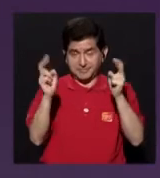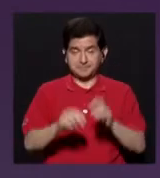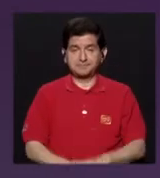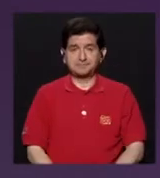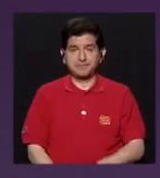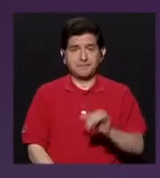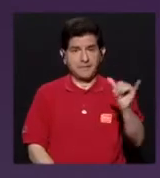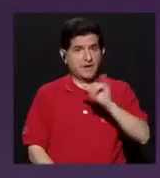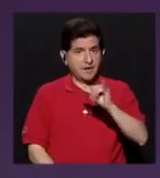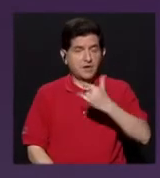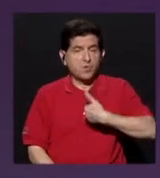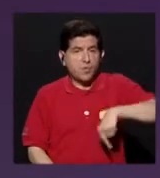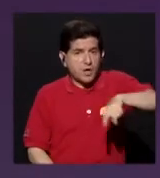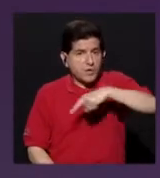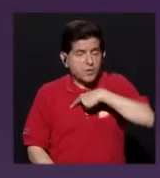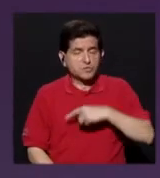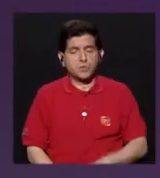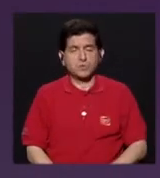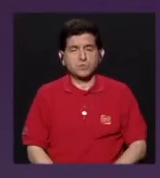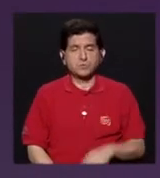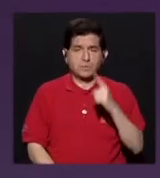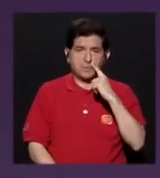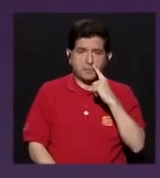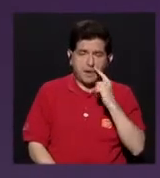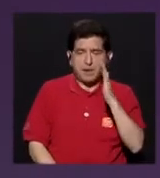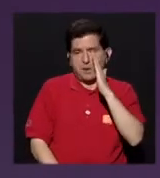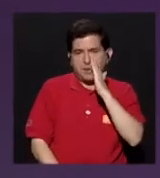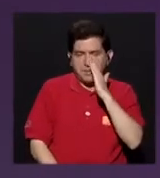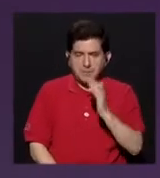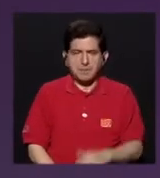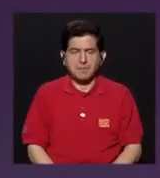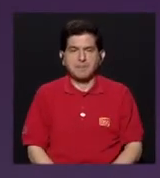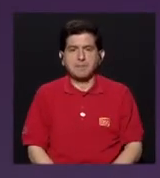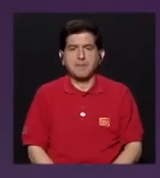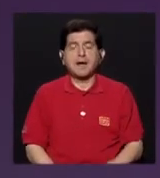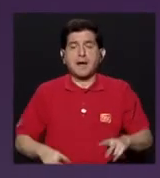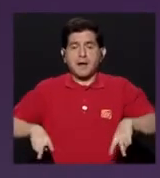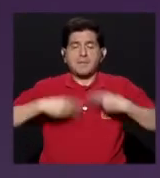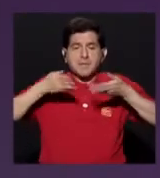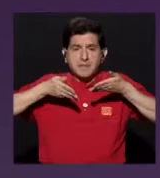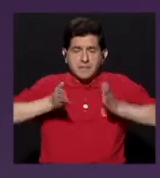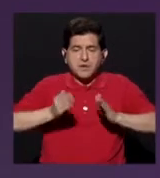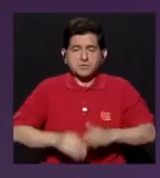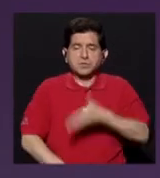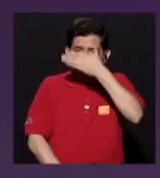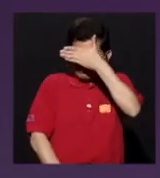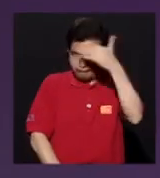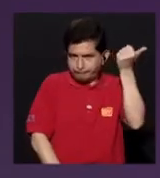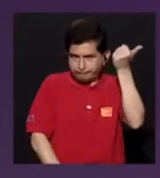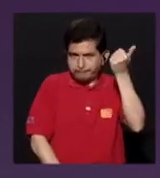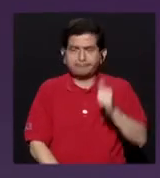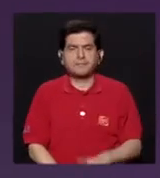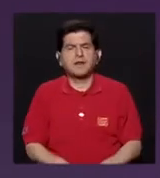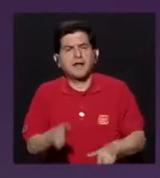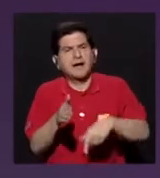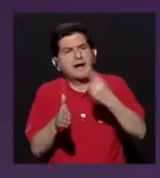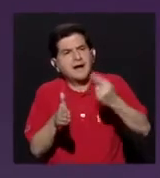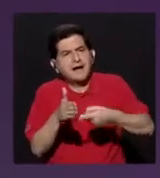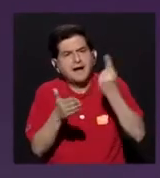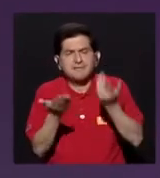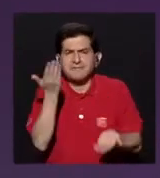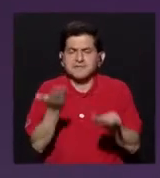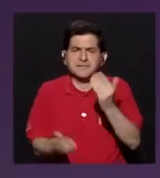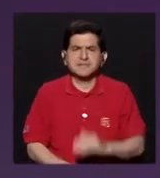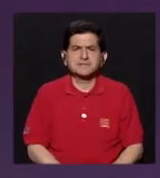que también nosotros como papás y mamás nos perdemos la vida de nuestros hijos. A veces, aún